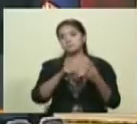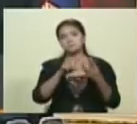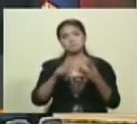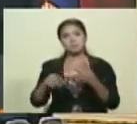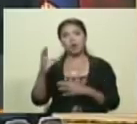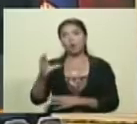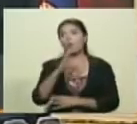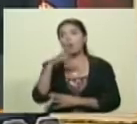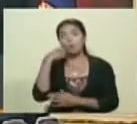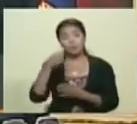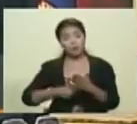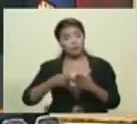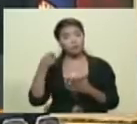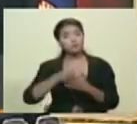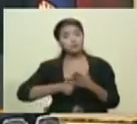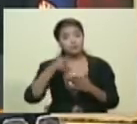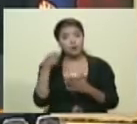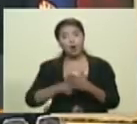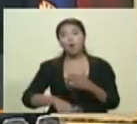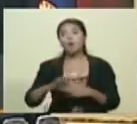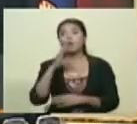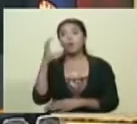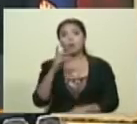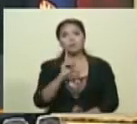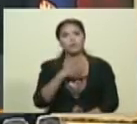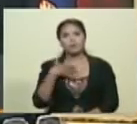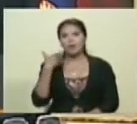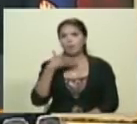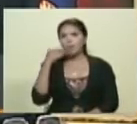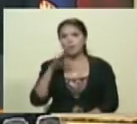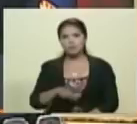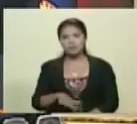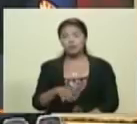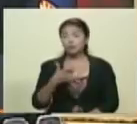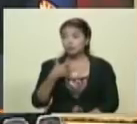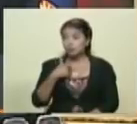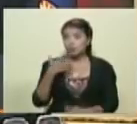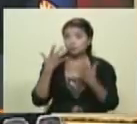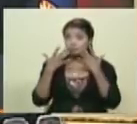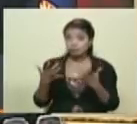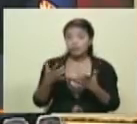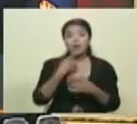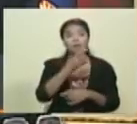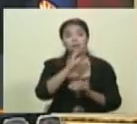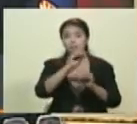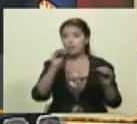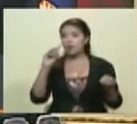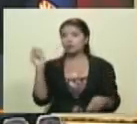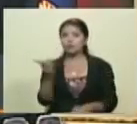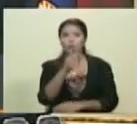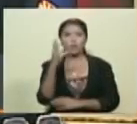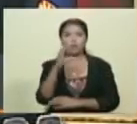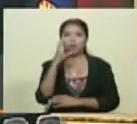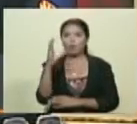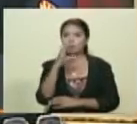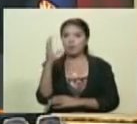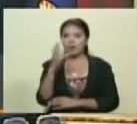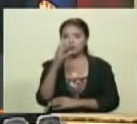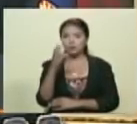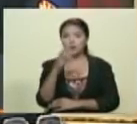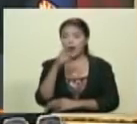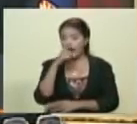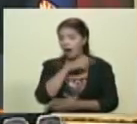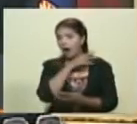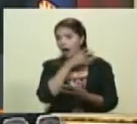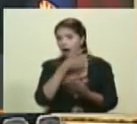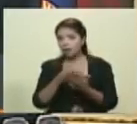Colombia ha luchado, mira, Colombia se ha negado a morir. Yo admiro mucho, yo le digo a todos los colombianos, todos estos años que